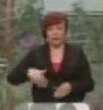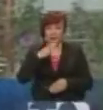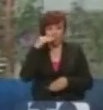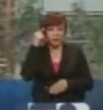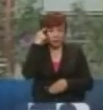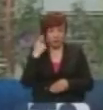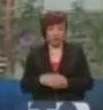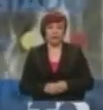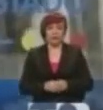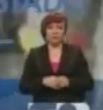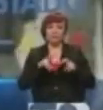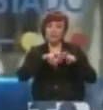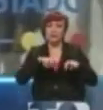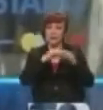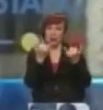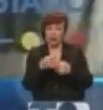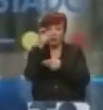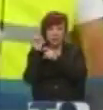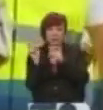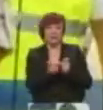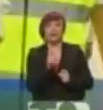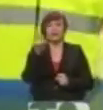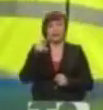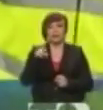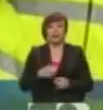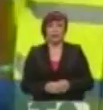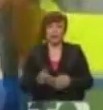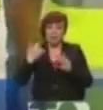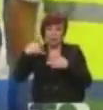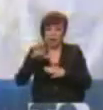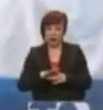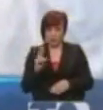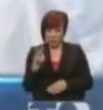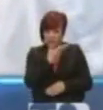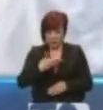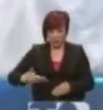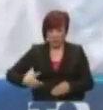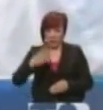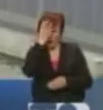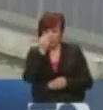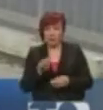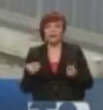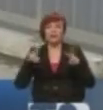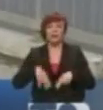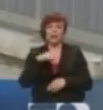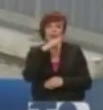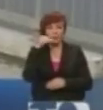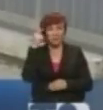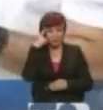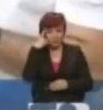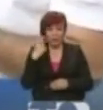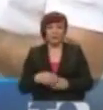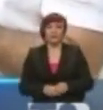que las investigaciones de fiscalía deben ir mucho más allá del vicepresidente Jorge Glass. Es lo que afirman estos dos asambleístas de